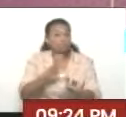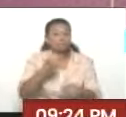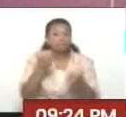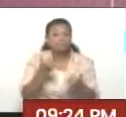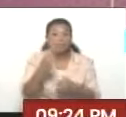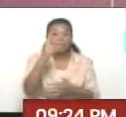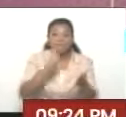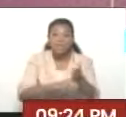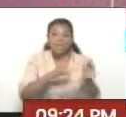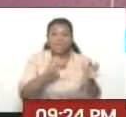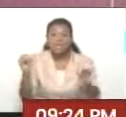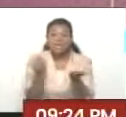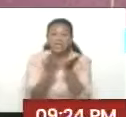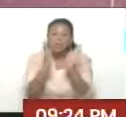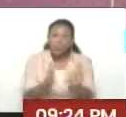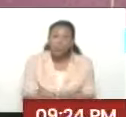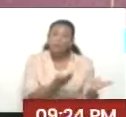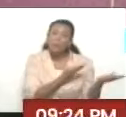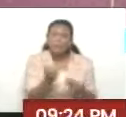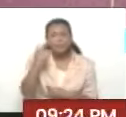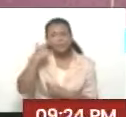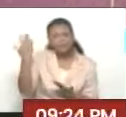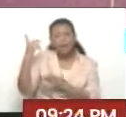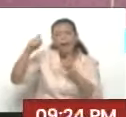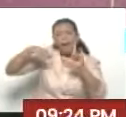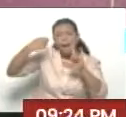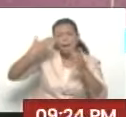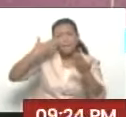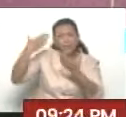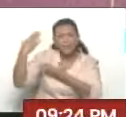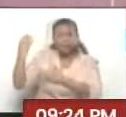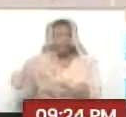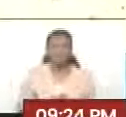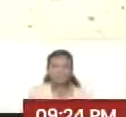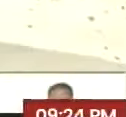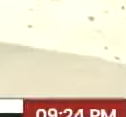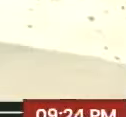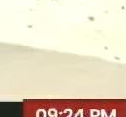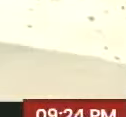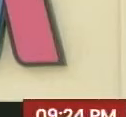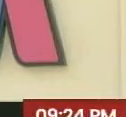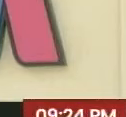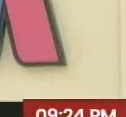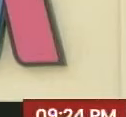de 1.500 estudiantes. Lo invito, presidente, y a todos los asistentes a ver el siguiente material.